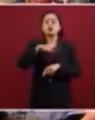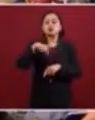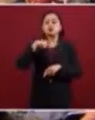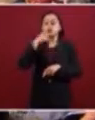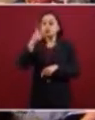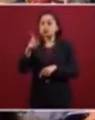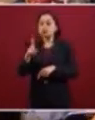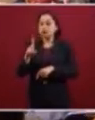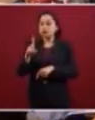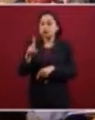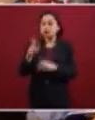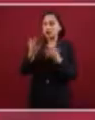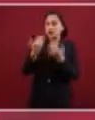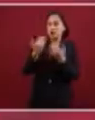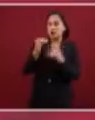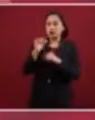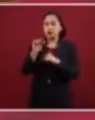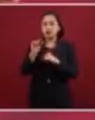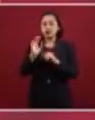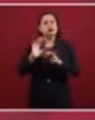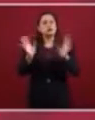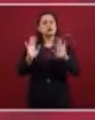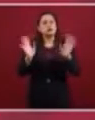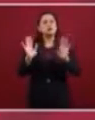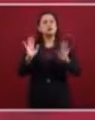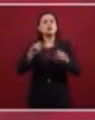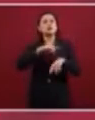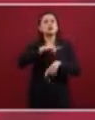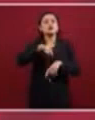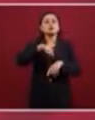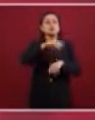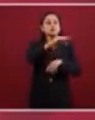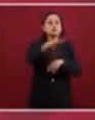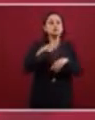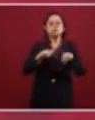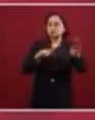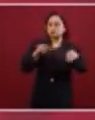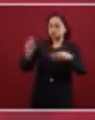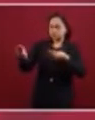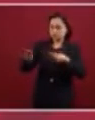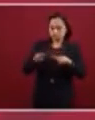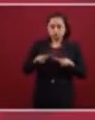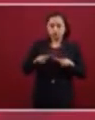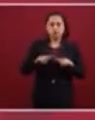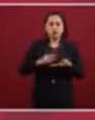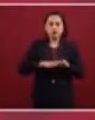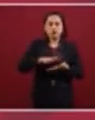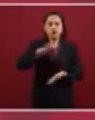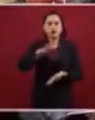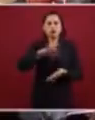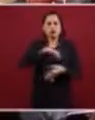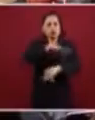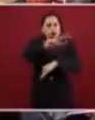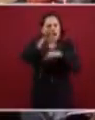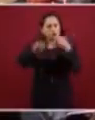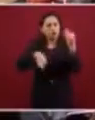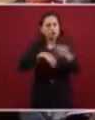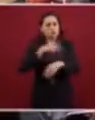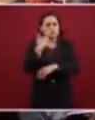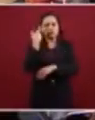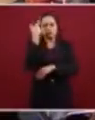nada. Todo se revisa. O sea, nosotros no nos vamos